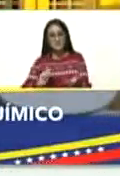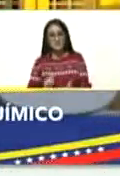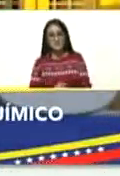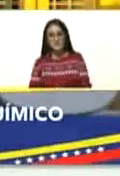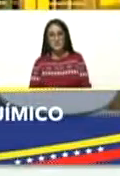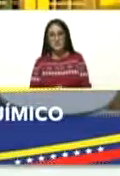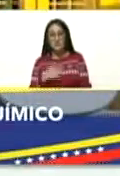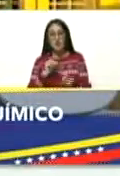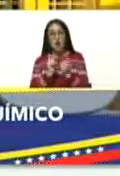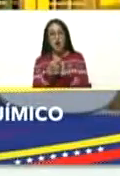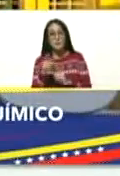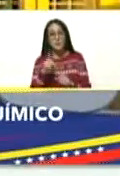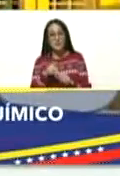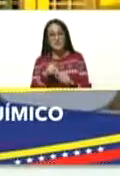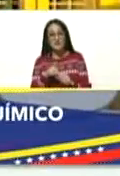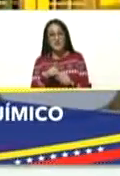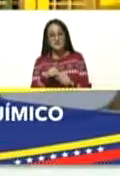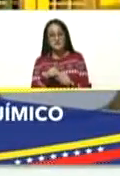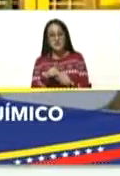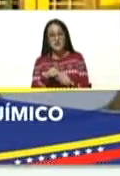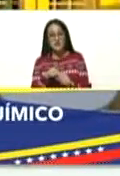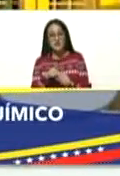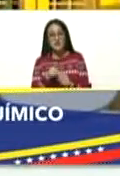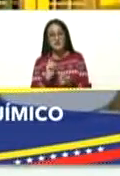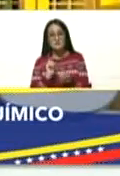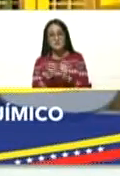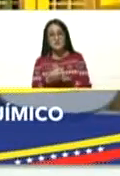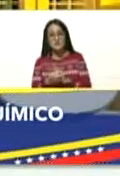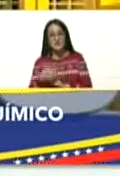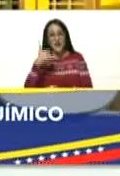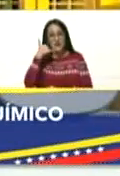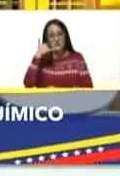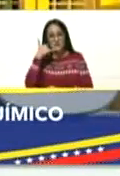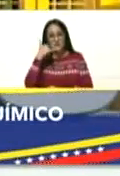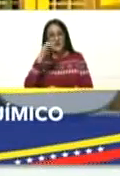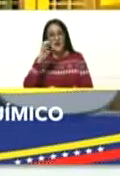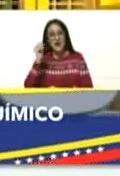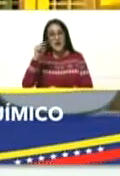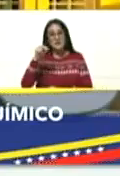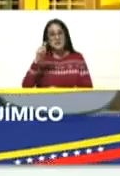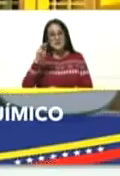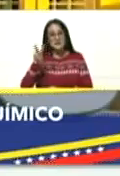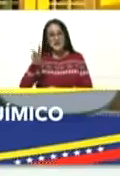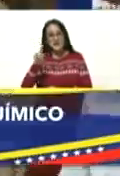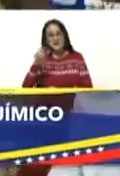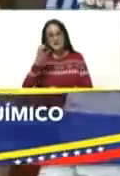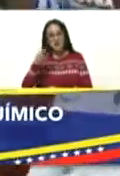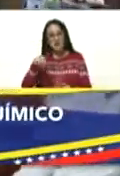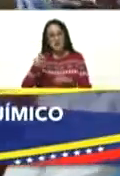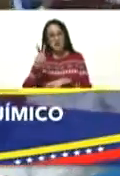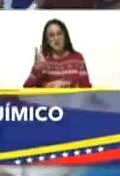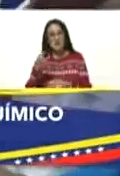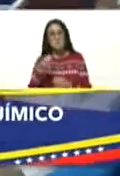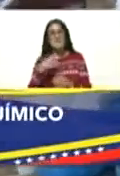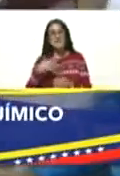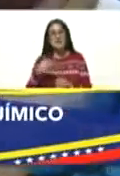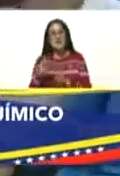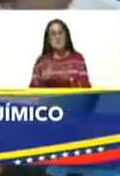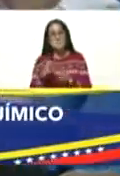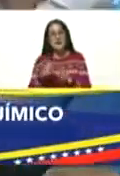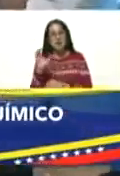Quiero cambios en PDVSA. Presidente de Cantevé, tome nota. Presidente del Metro de Caracas, presidente